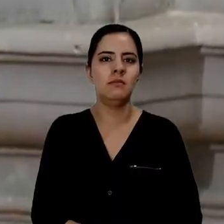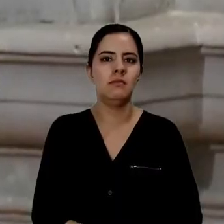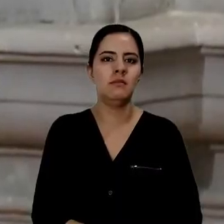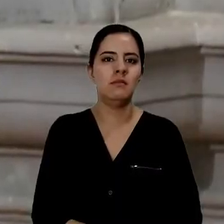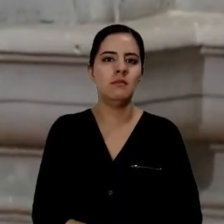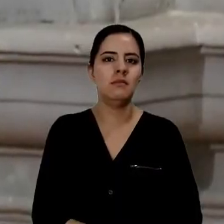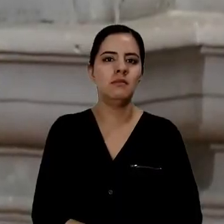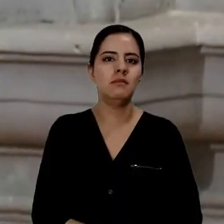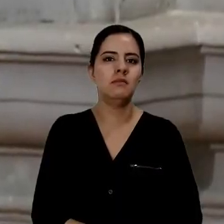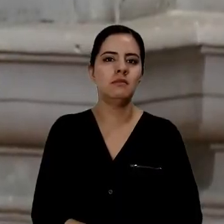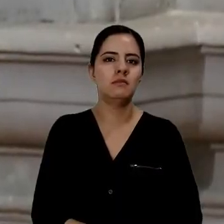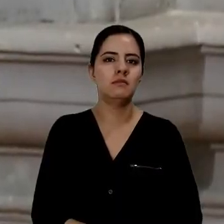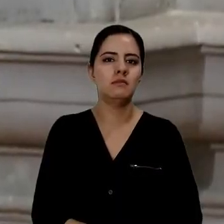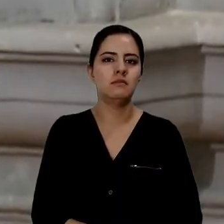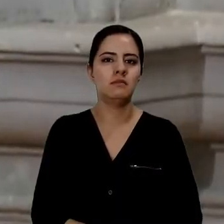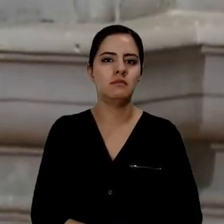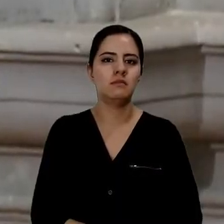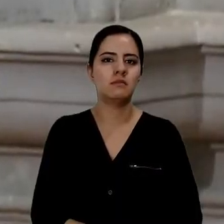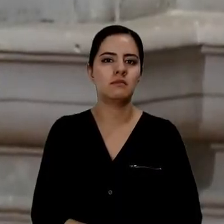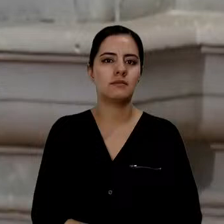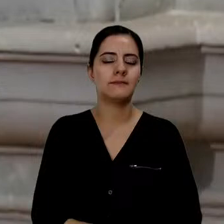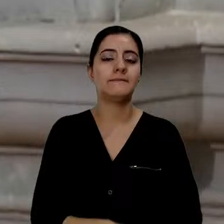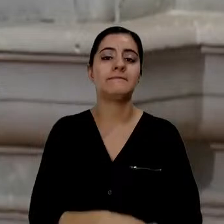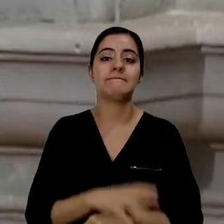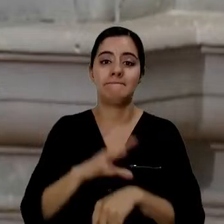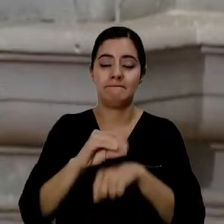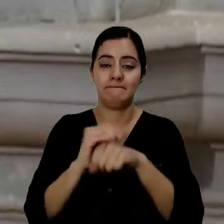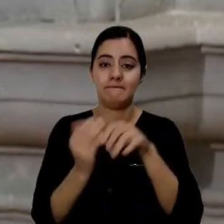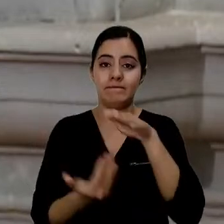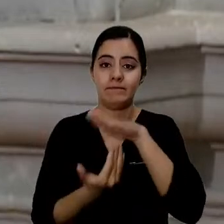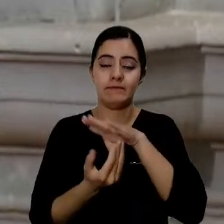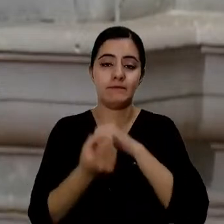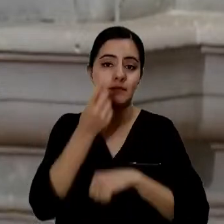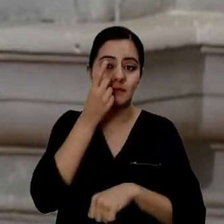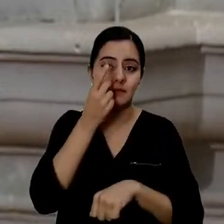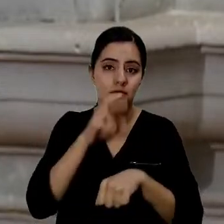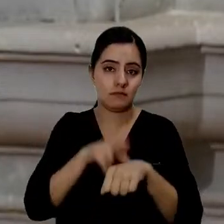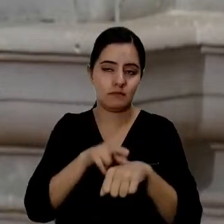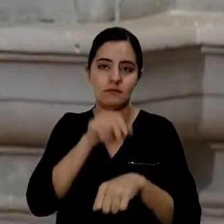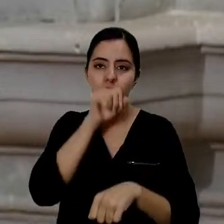Con el permiso de la mesa directiva, con el permiso de la Asamblea,